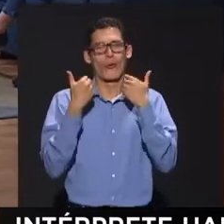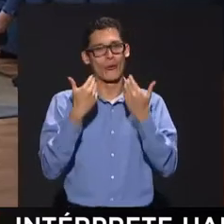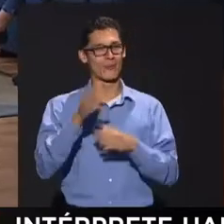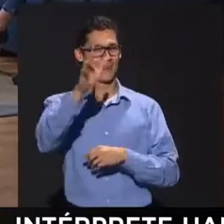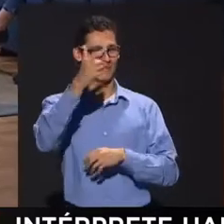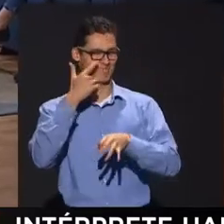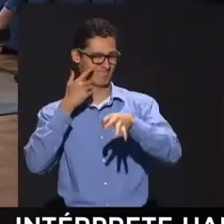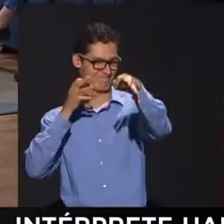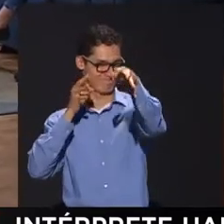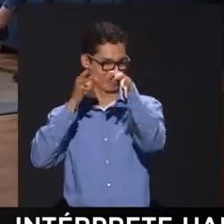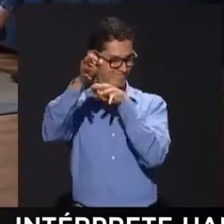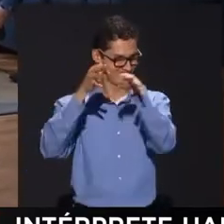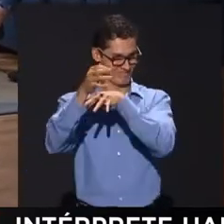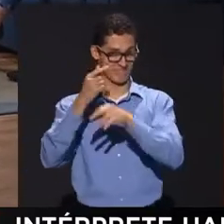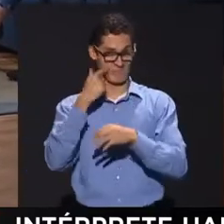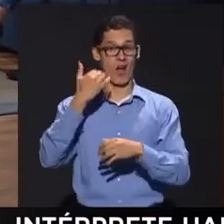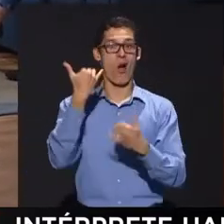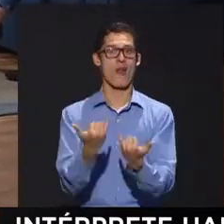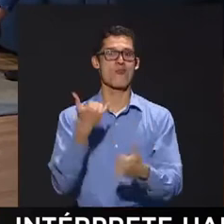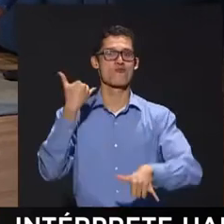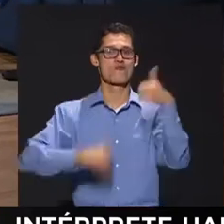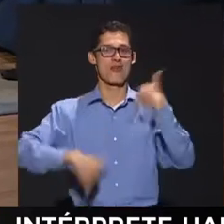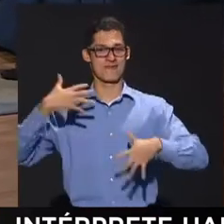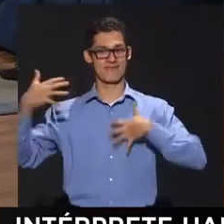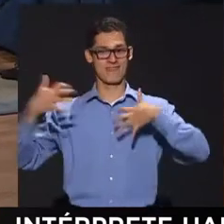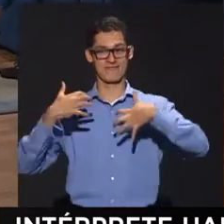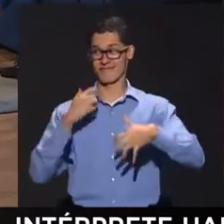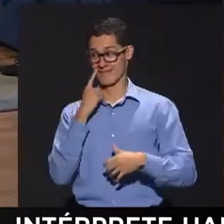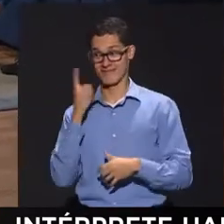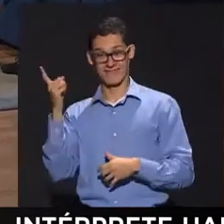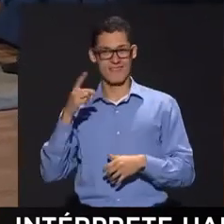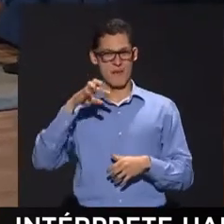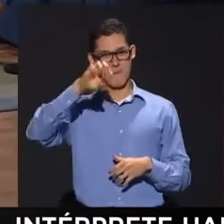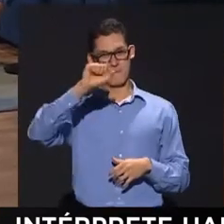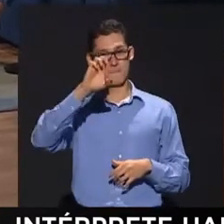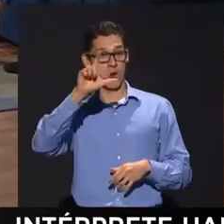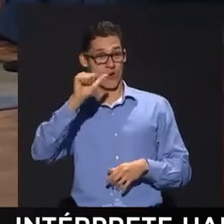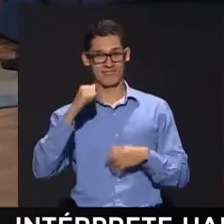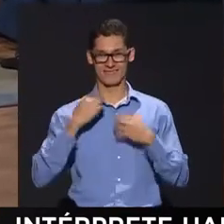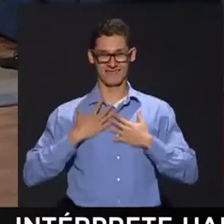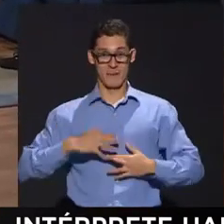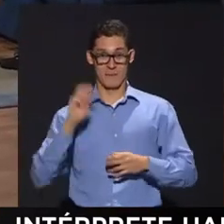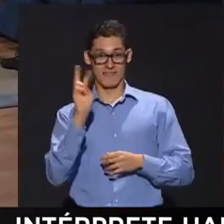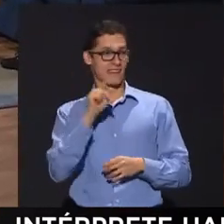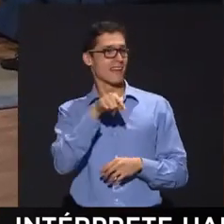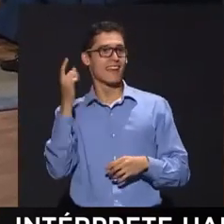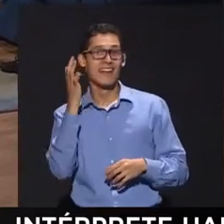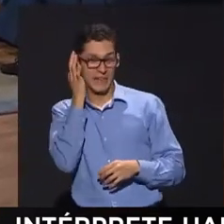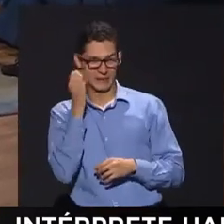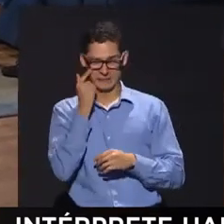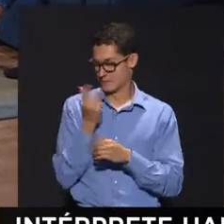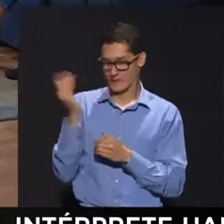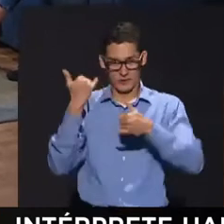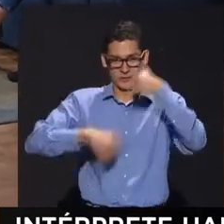de roles y luego conversamos del asunto. ¿Listo? Listo. Entonces, 1, 2, 3.